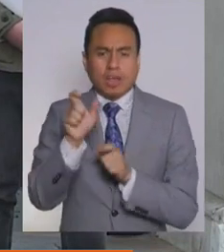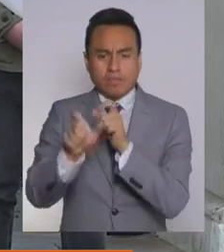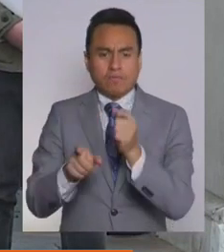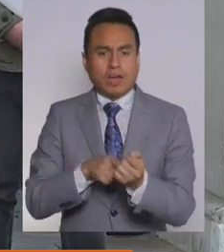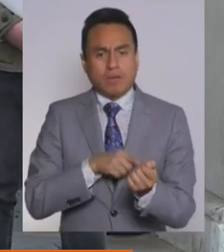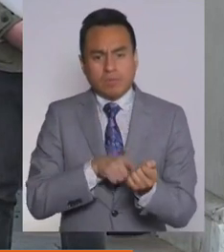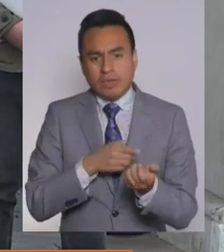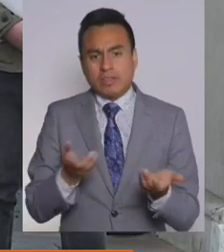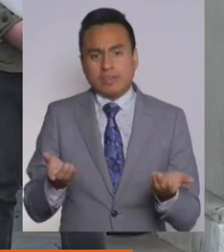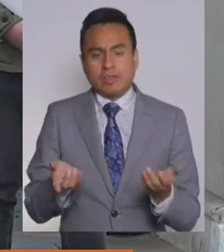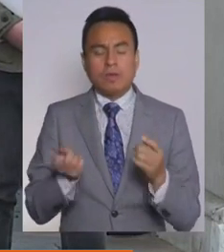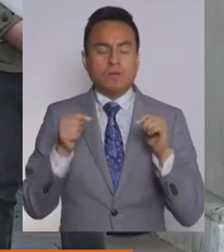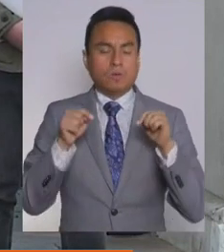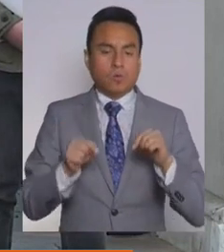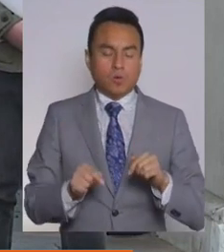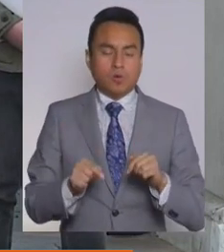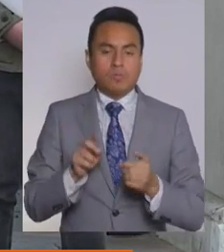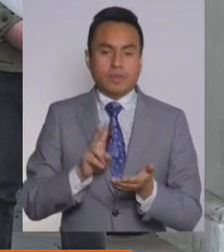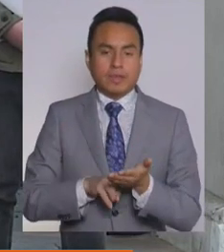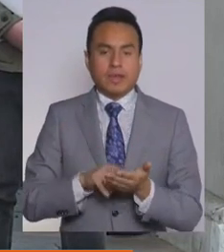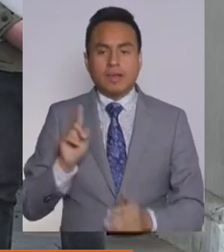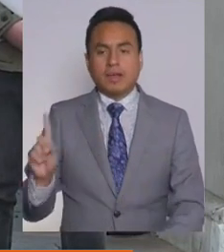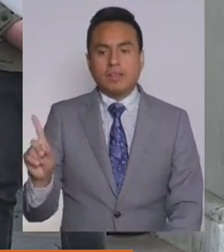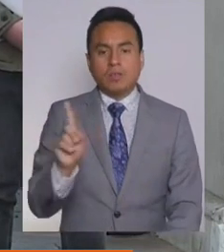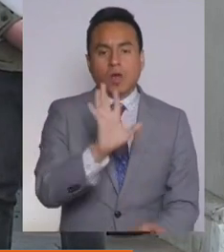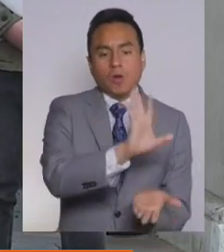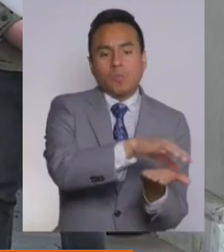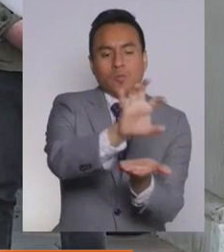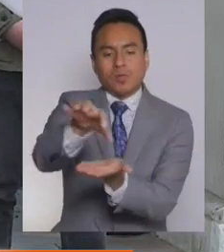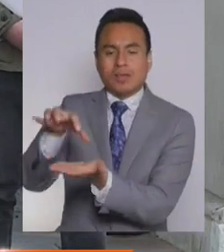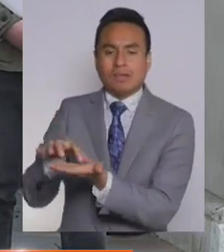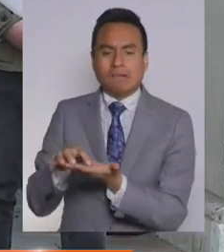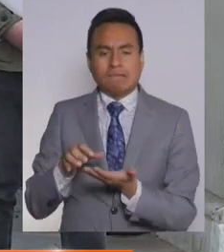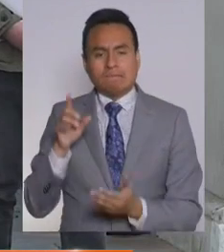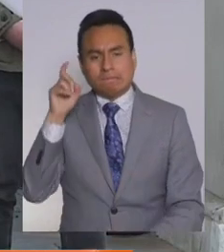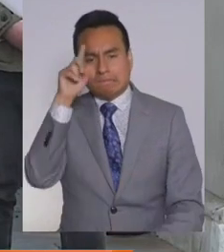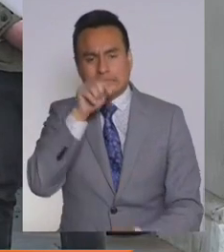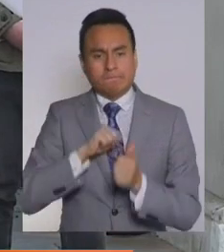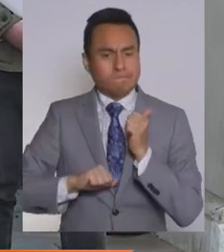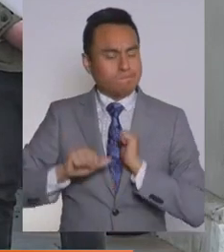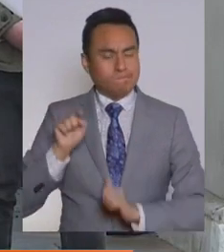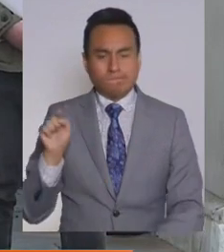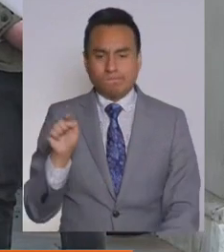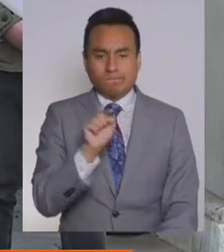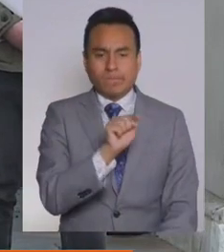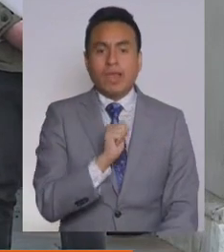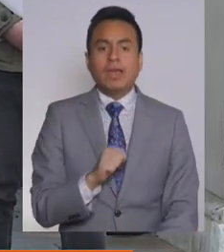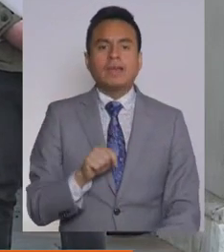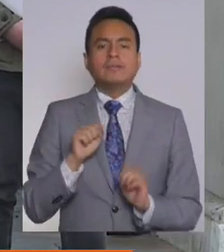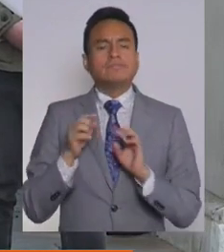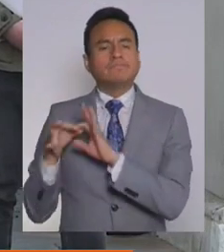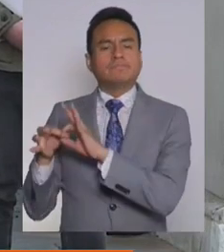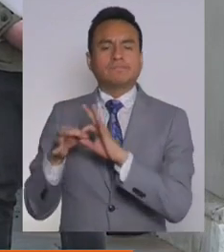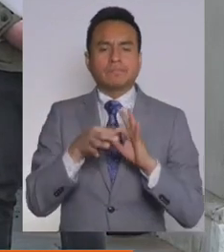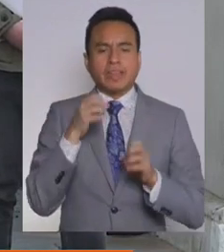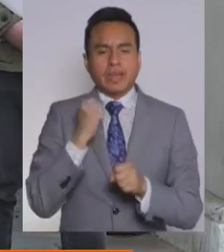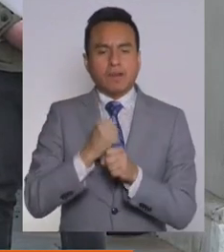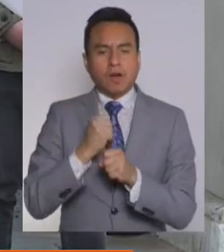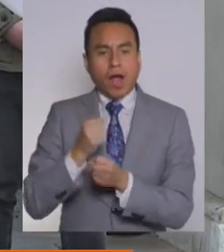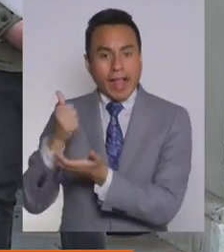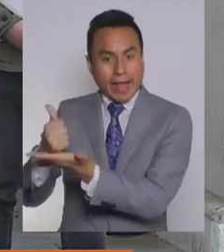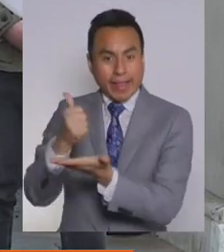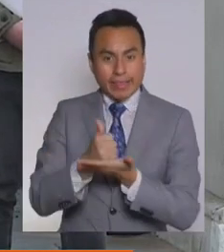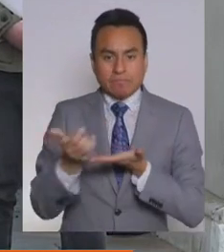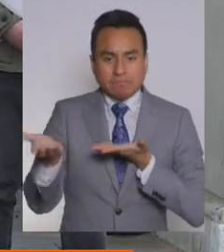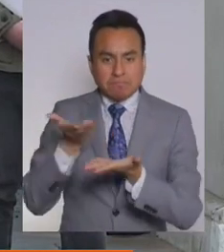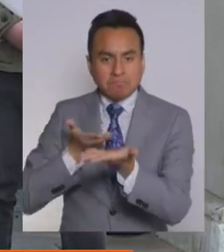familias que hoy día están en cada una de las comunas pasándolo mal. Y en ese sentido, el trabajo con los alcaldes ha